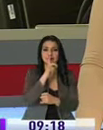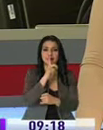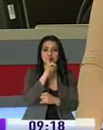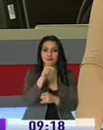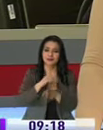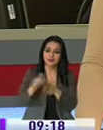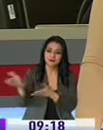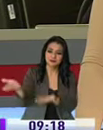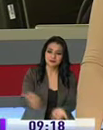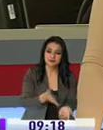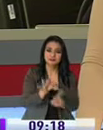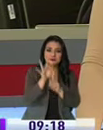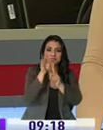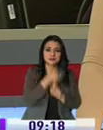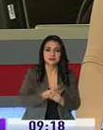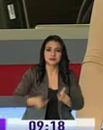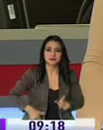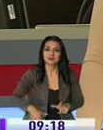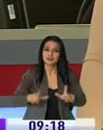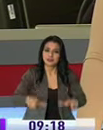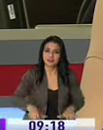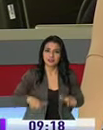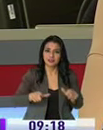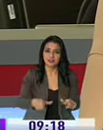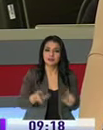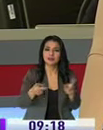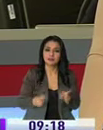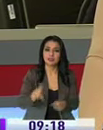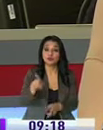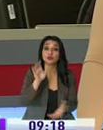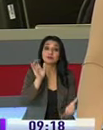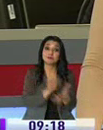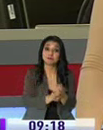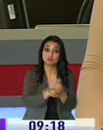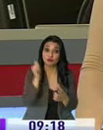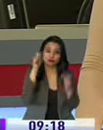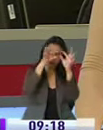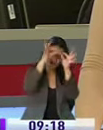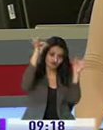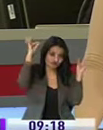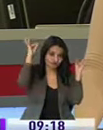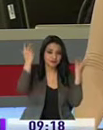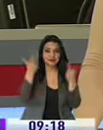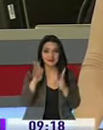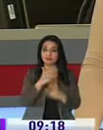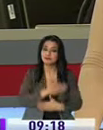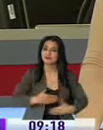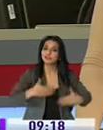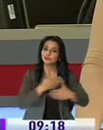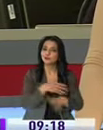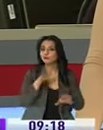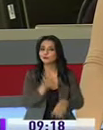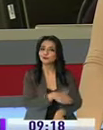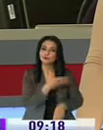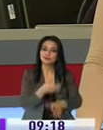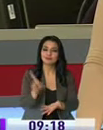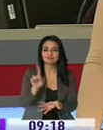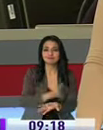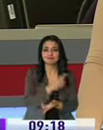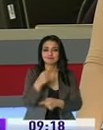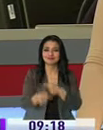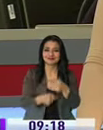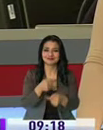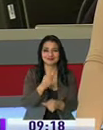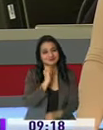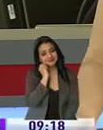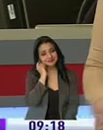tuvo como invitado especial al presidente de la República, Lenín Moreno, y a su esposa, Rocío González, que disfrutaron de música, danza y tradiciones